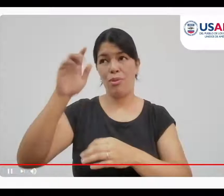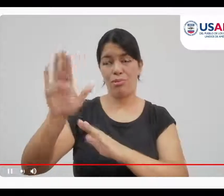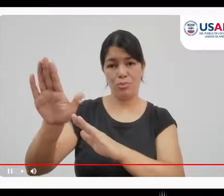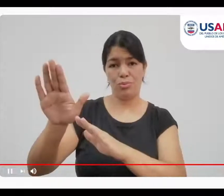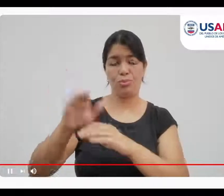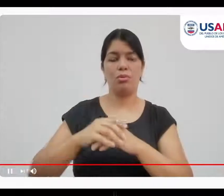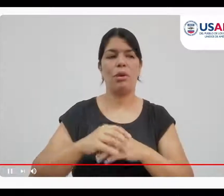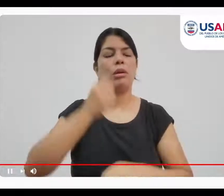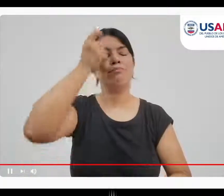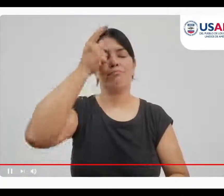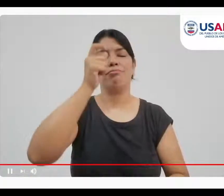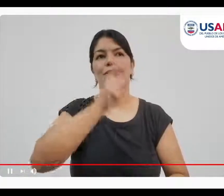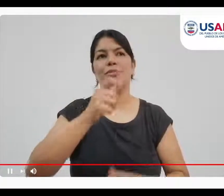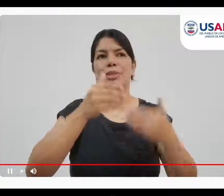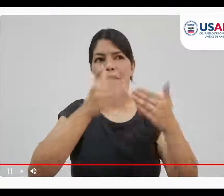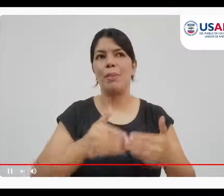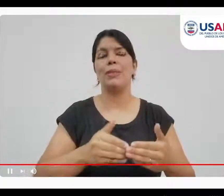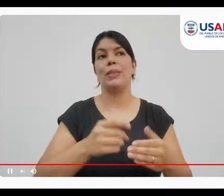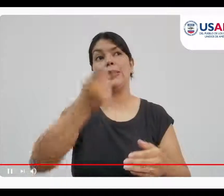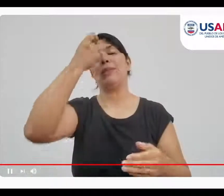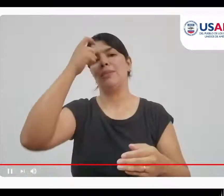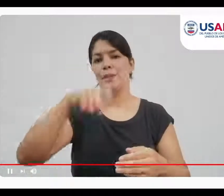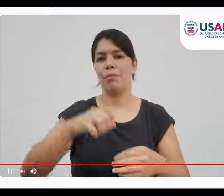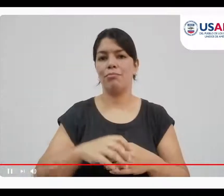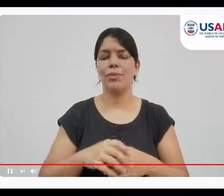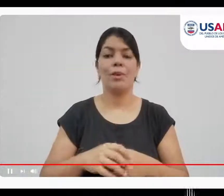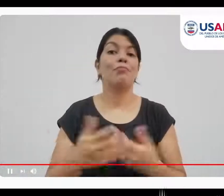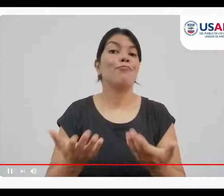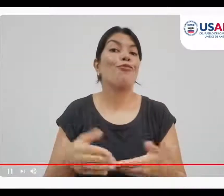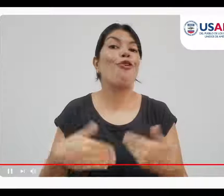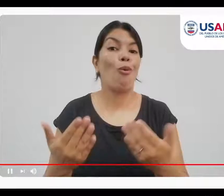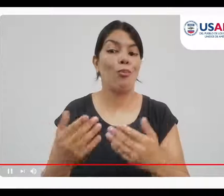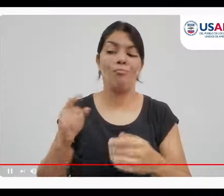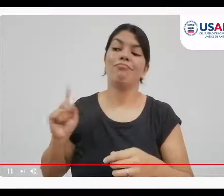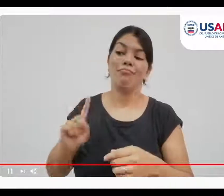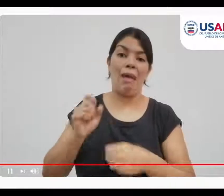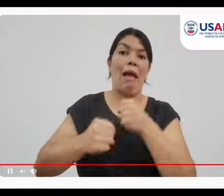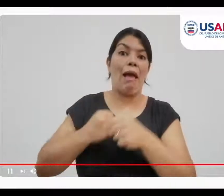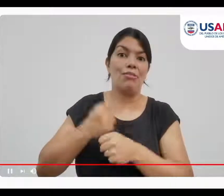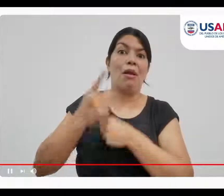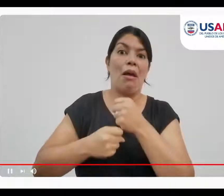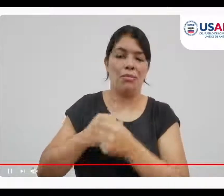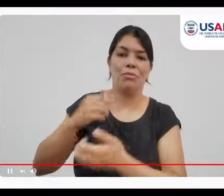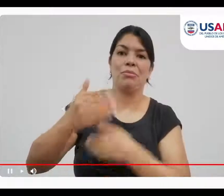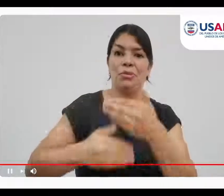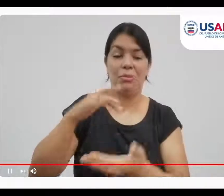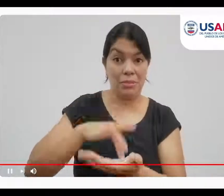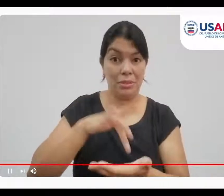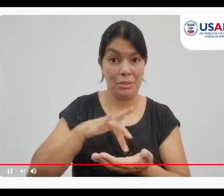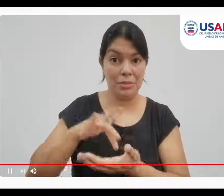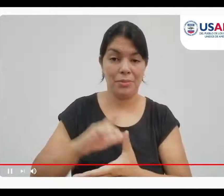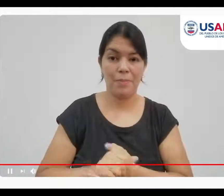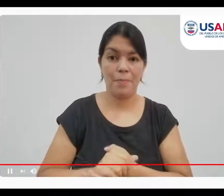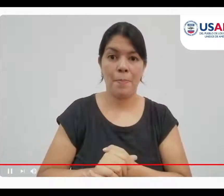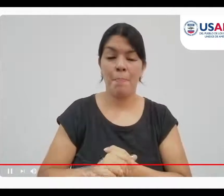municipio y eso ha venido siendo pues a través del resultado de un proceso de participación de varios años. Cabe resaltar que